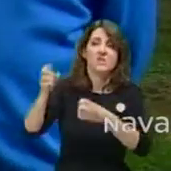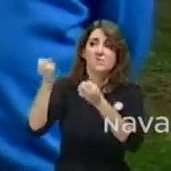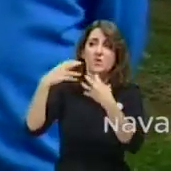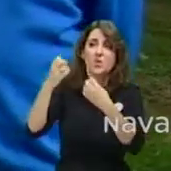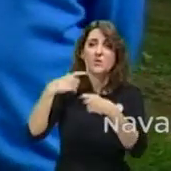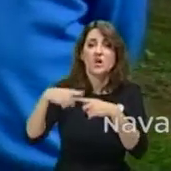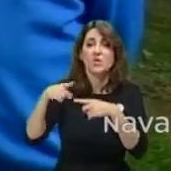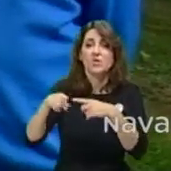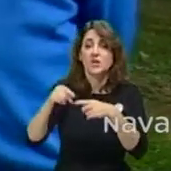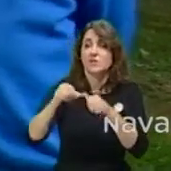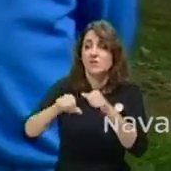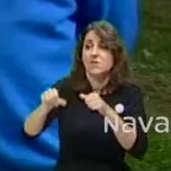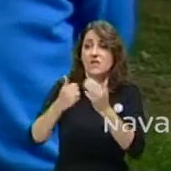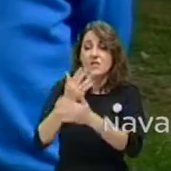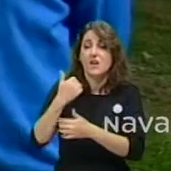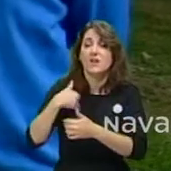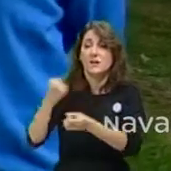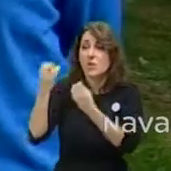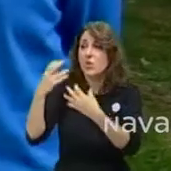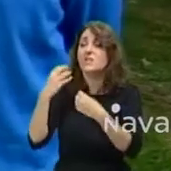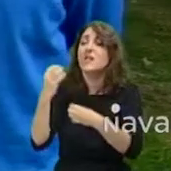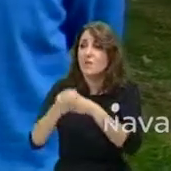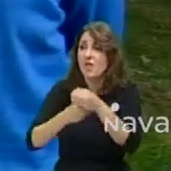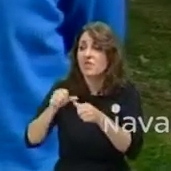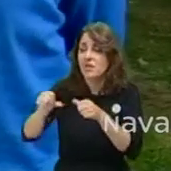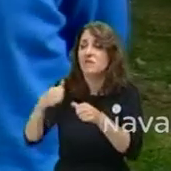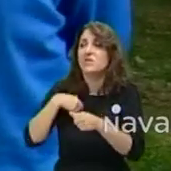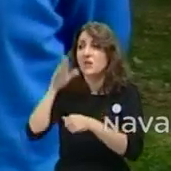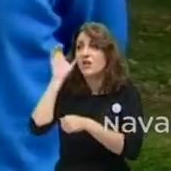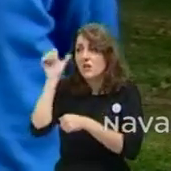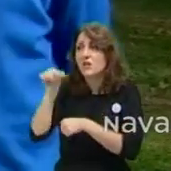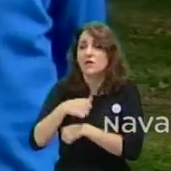que va a hacer durante el día, ya me canso yo solamente oírlo.